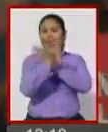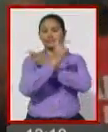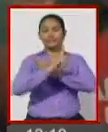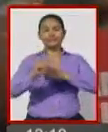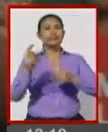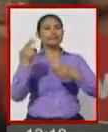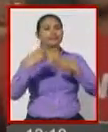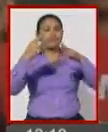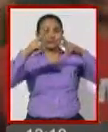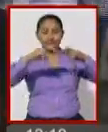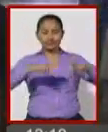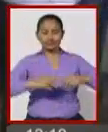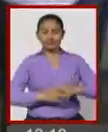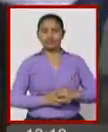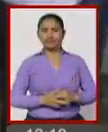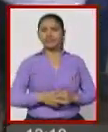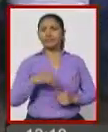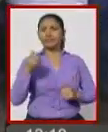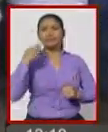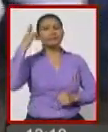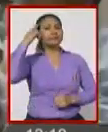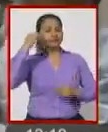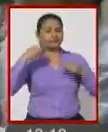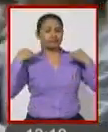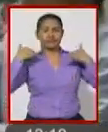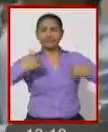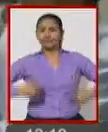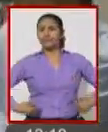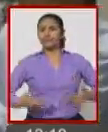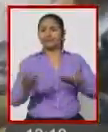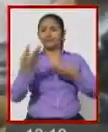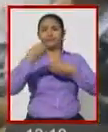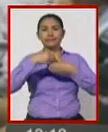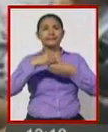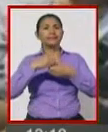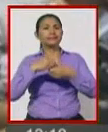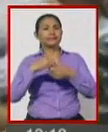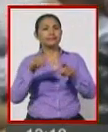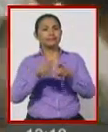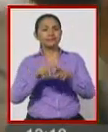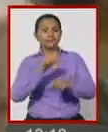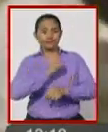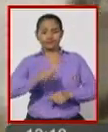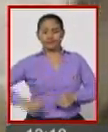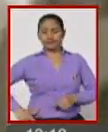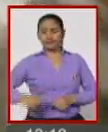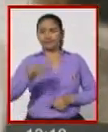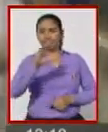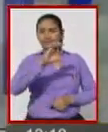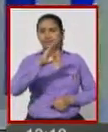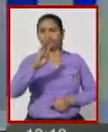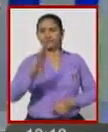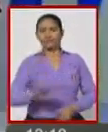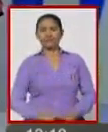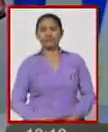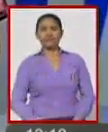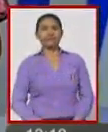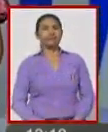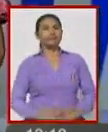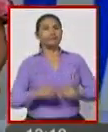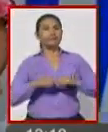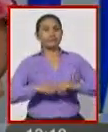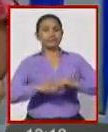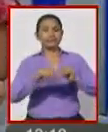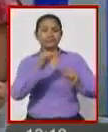ser parte de la investigación en el caso de Muchilas, en donde está involucrado supuestamente el alcalde de Cochabamba. Y